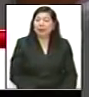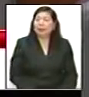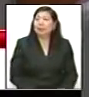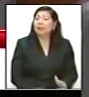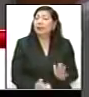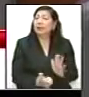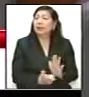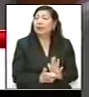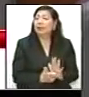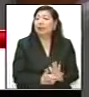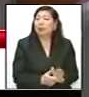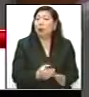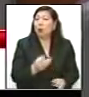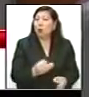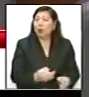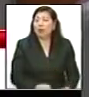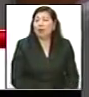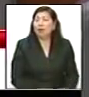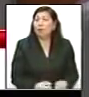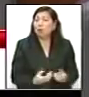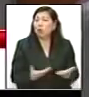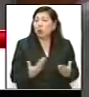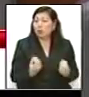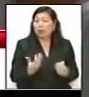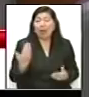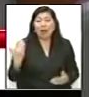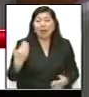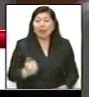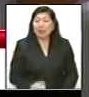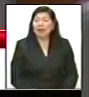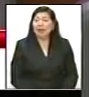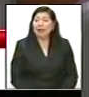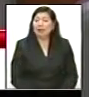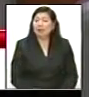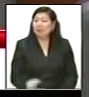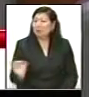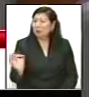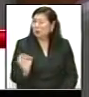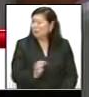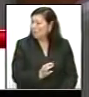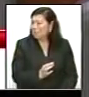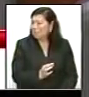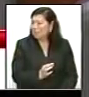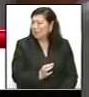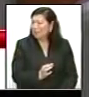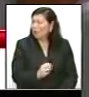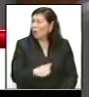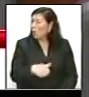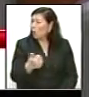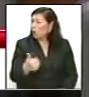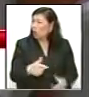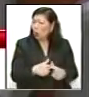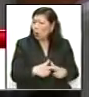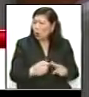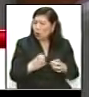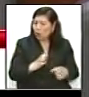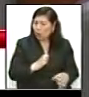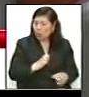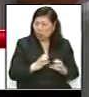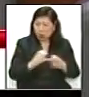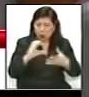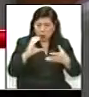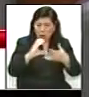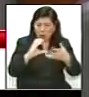extra legal, extrajudicialmente, en muchos casos, como lo han hecho en el pasado. En ninguna parte del Código de Ética